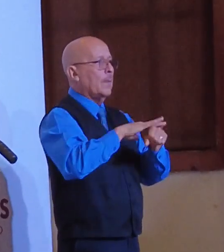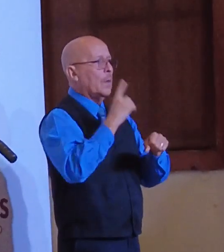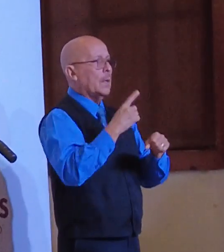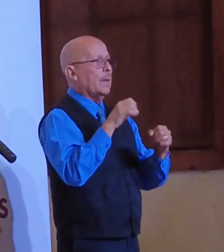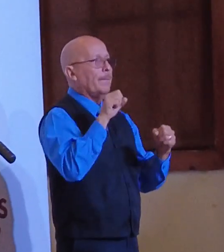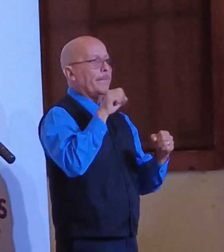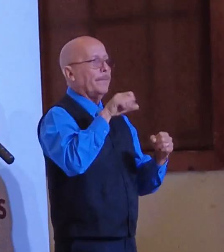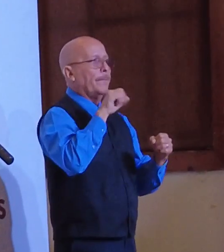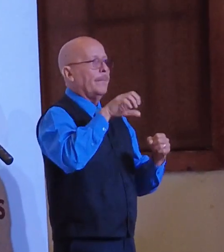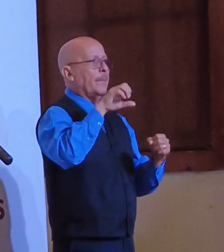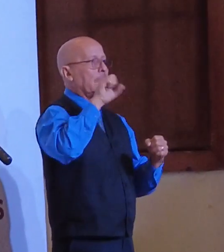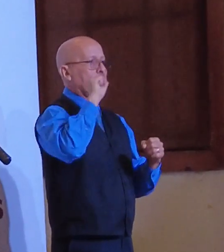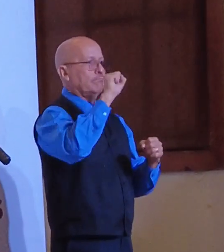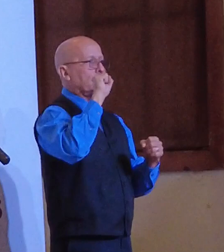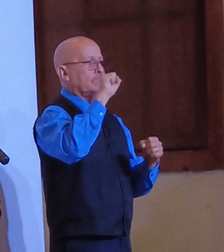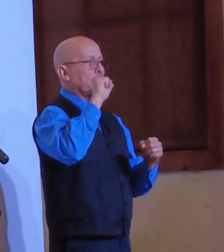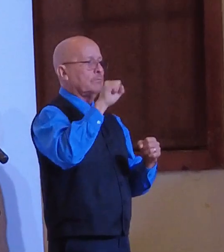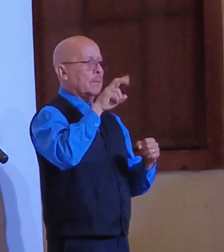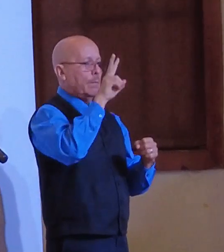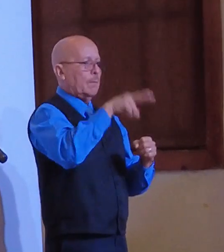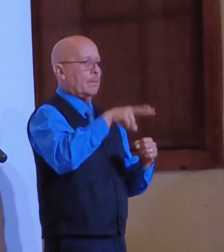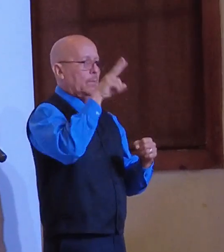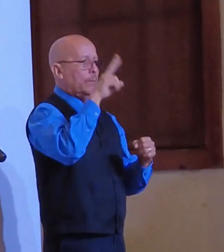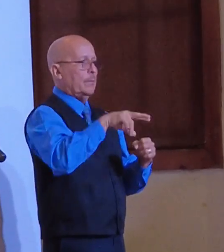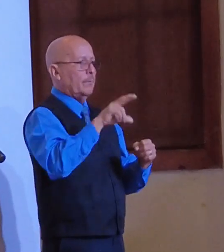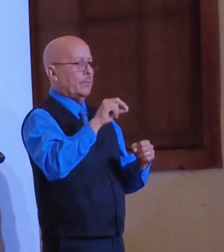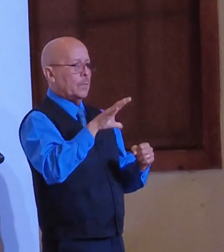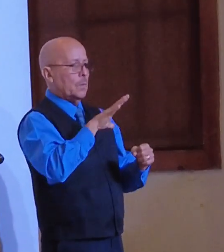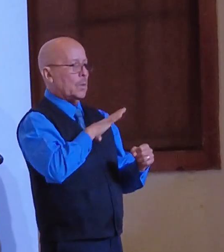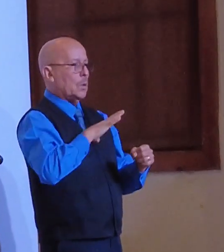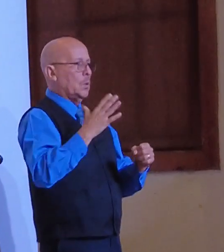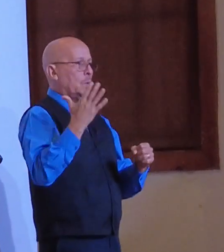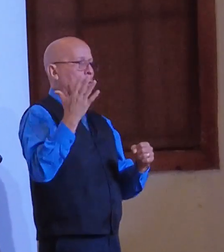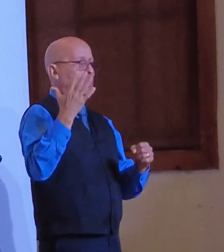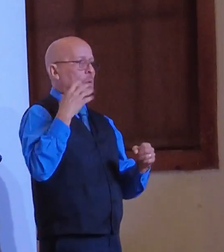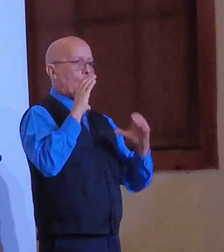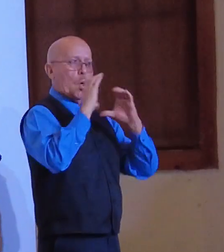Esa es la certeza que tenemos. No hubo absoluta comunicación.